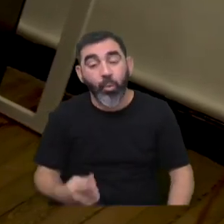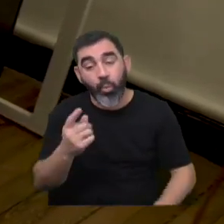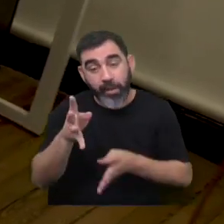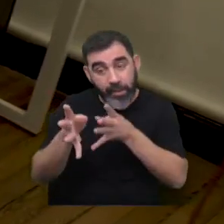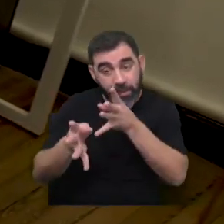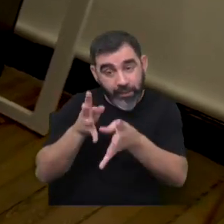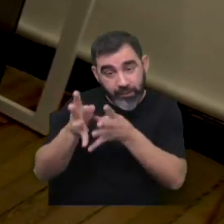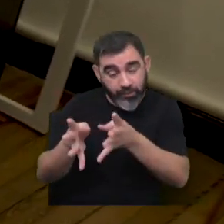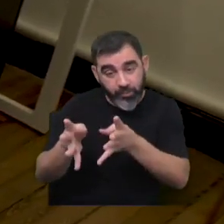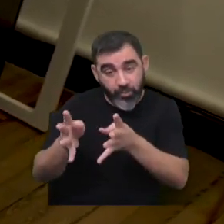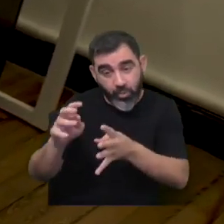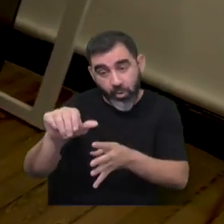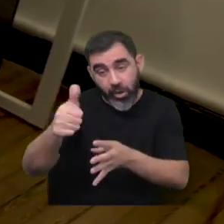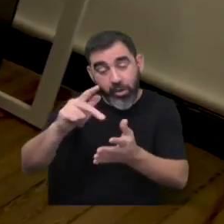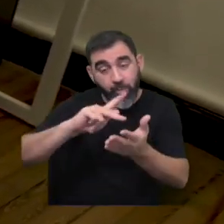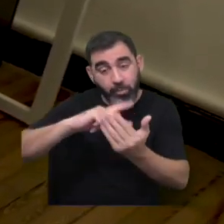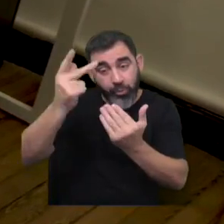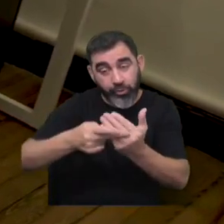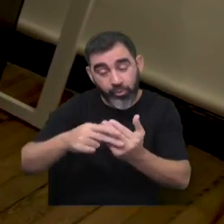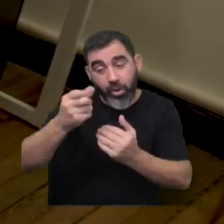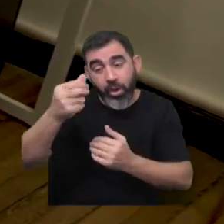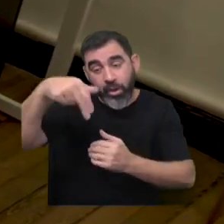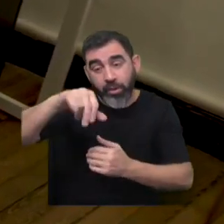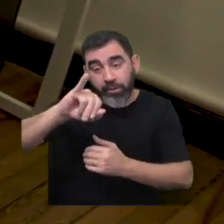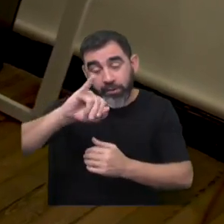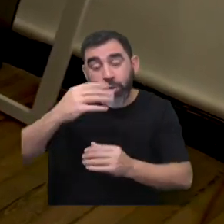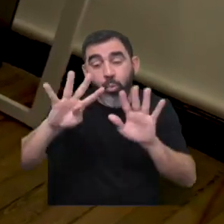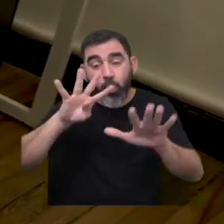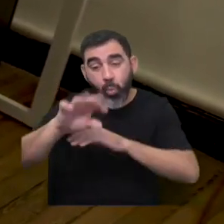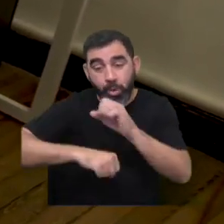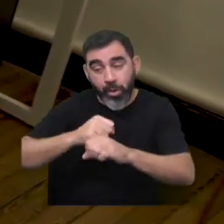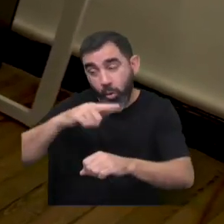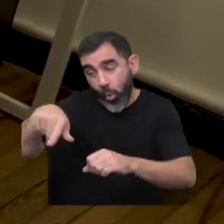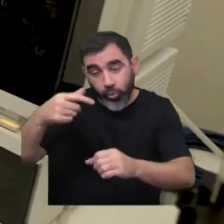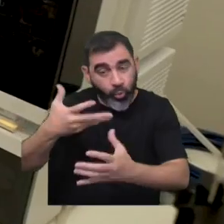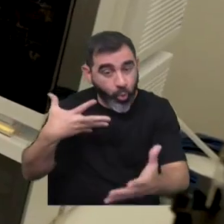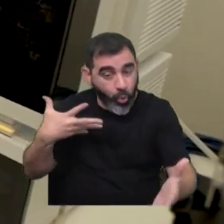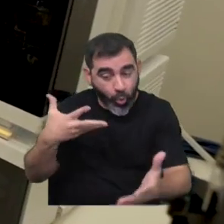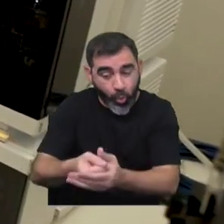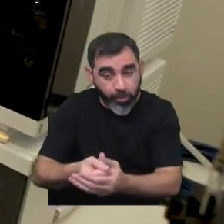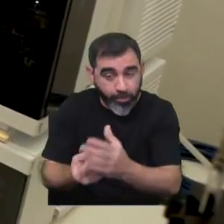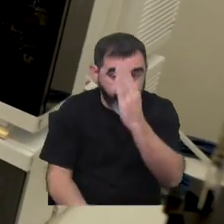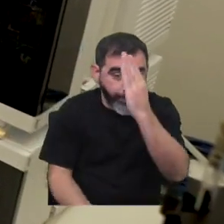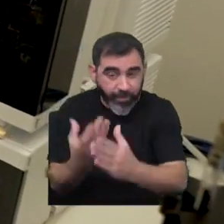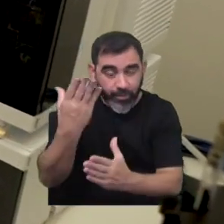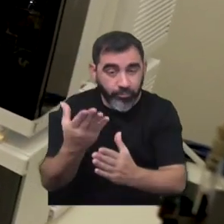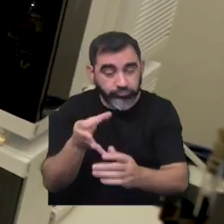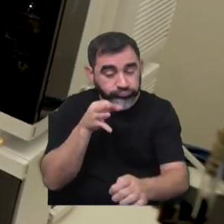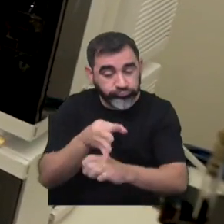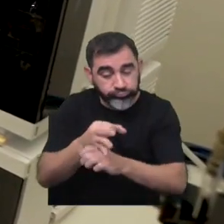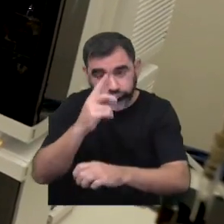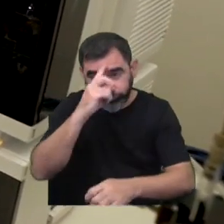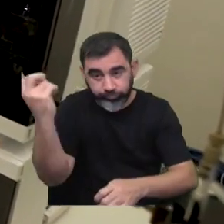fue ganado por un proyecto de la ANI, que ya tiene 9 años, y un equipo que acaba de ser instalado con un entrenamiento